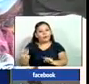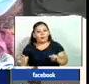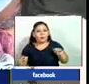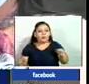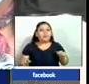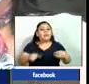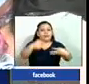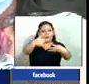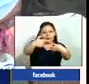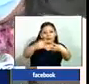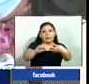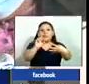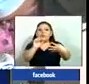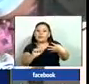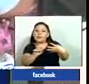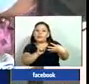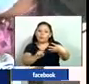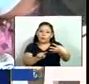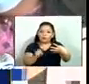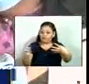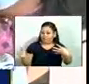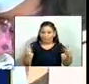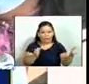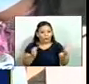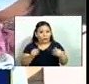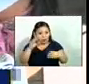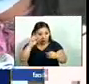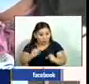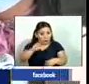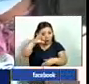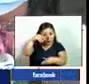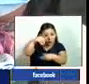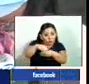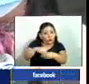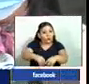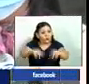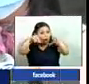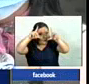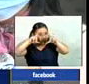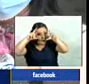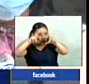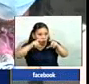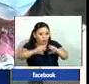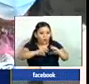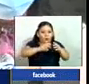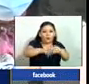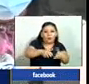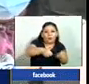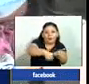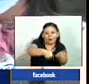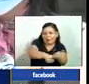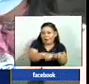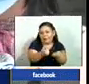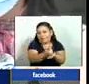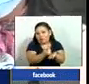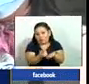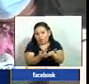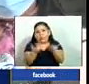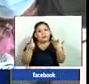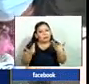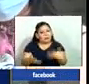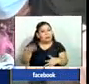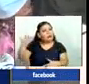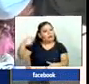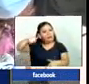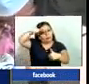era constitucional o no el que se incluyese por ejemplo la fotografía para los consejos municipales esto ya lo había